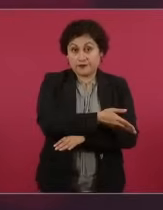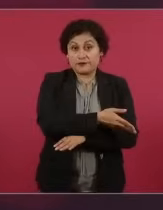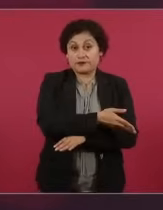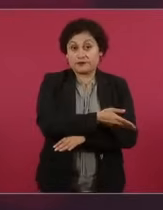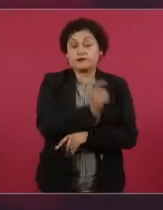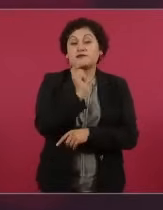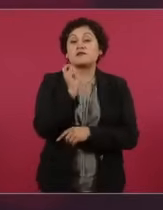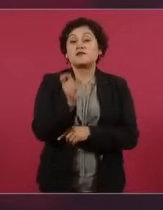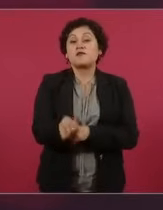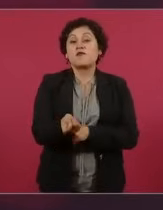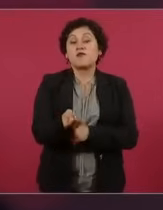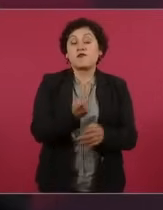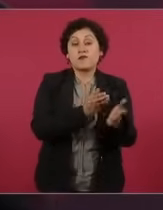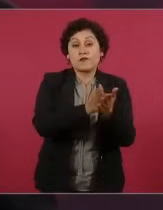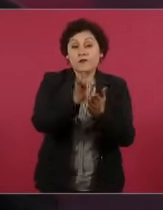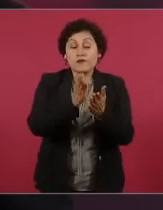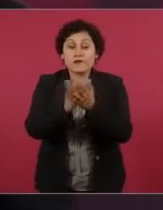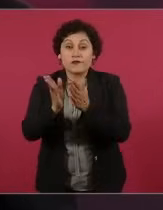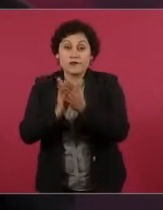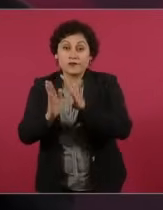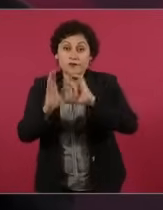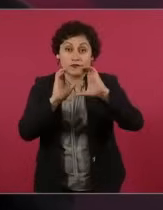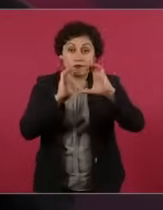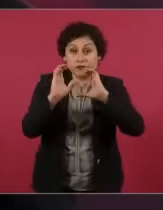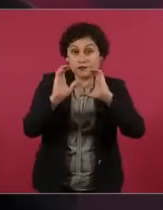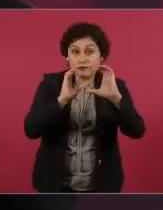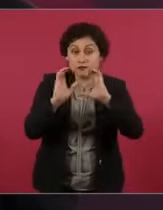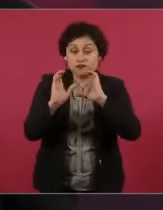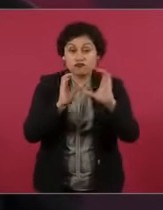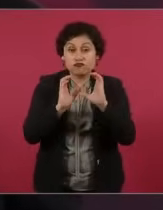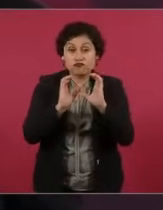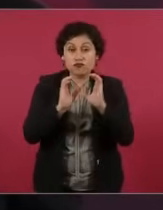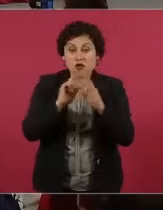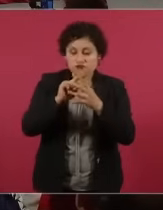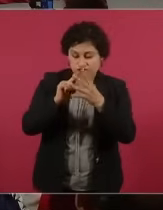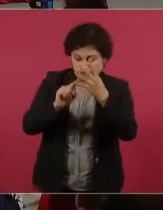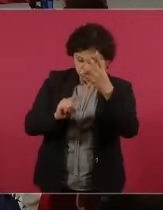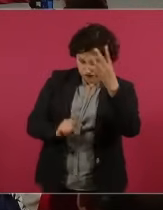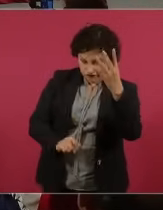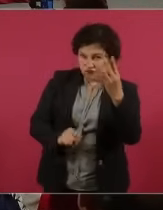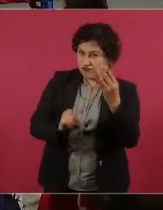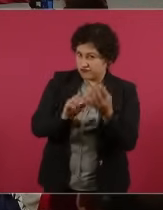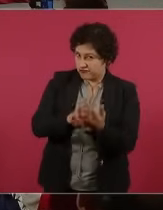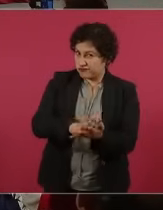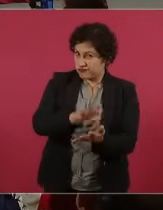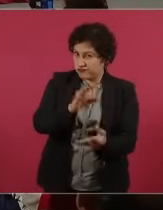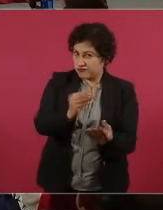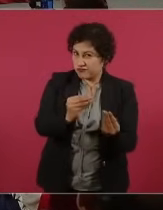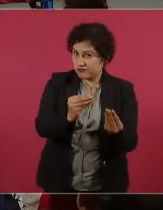la mayoría de los medios convencionales, casi todos, con honrosas excepciones,